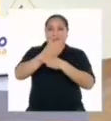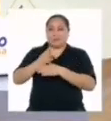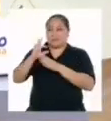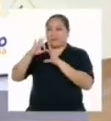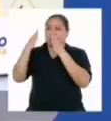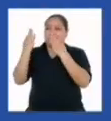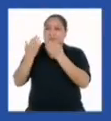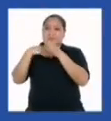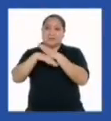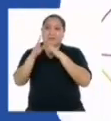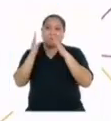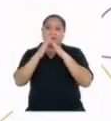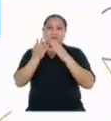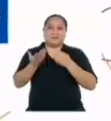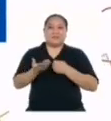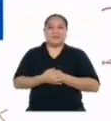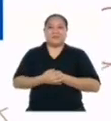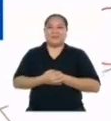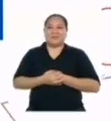compartir con la familia en casa?